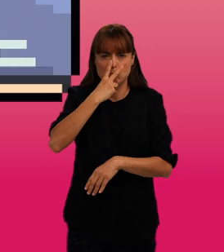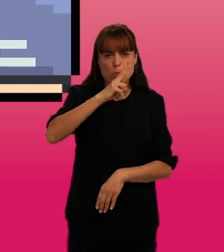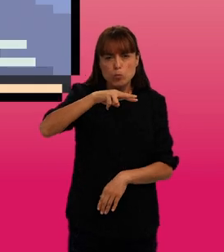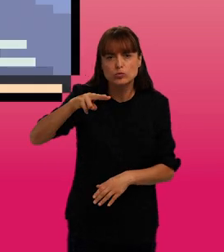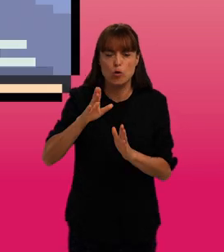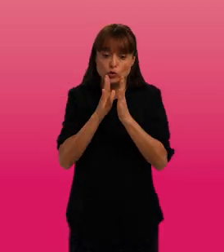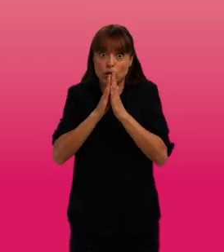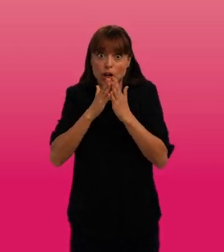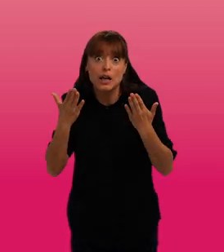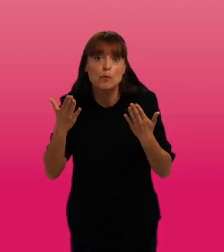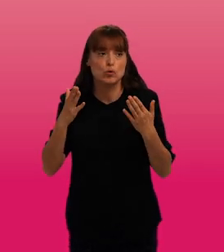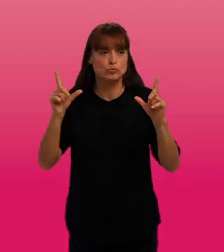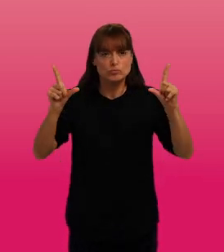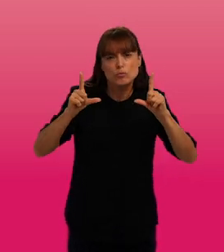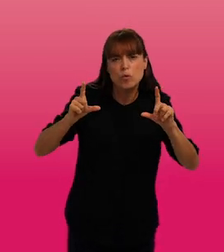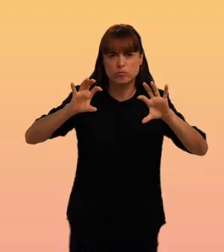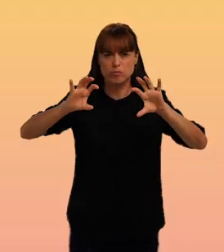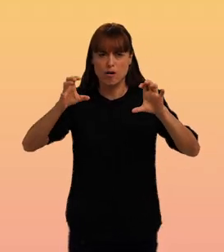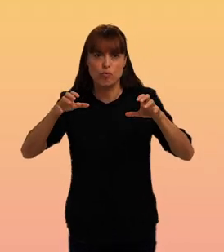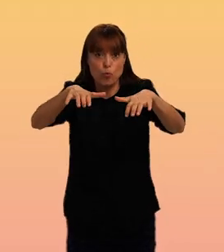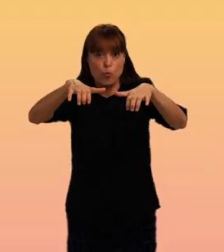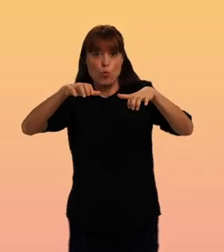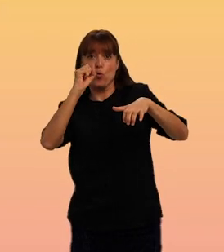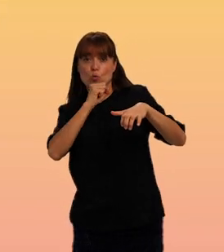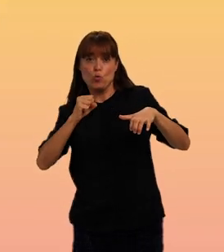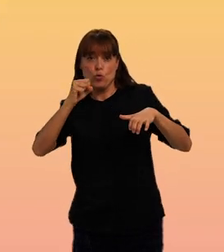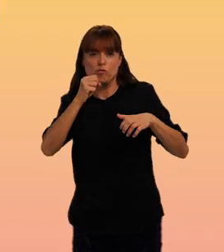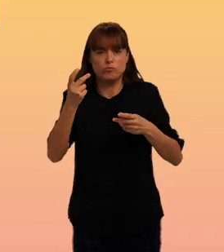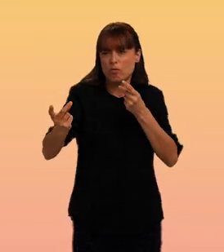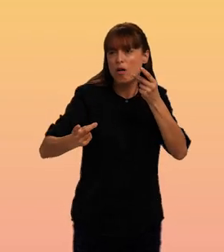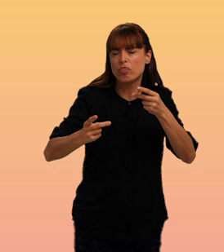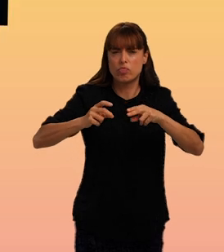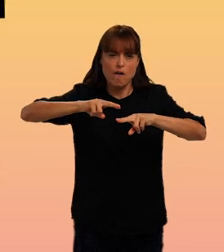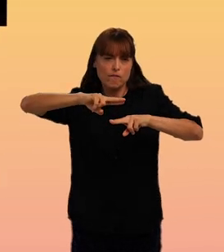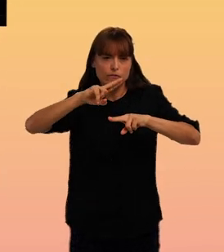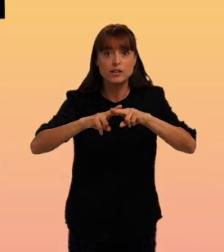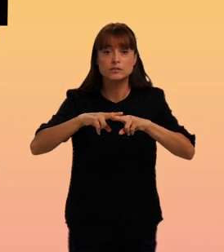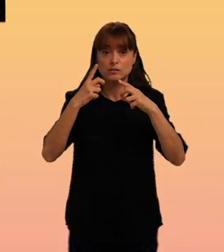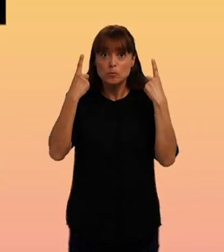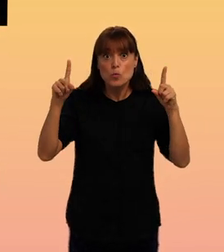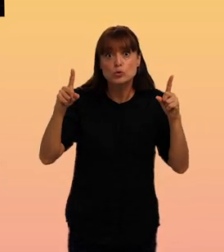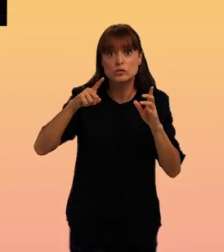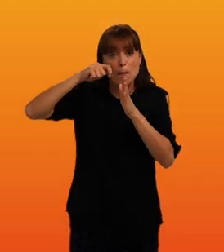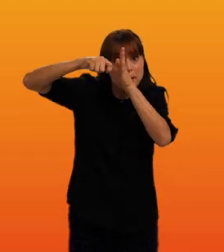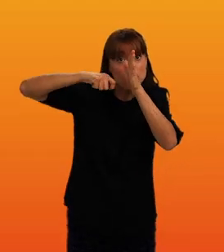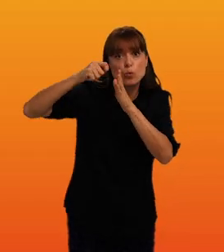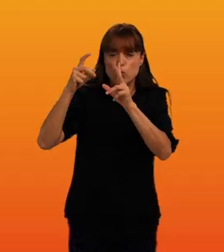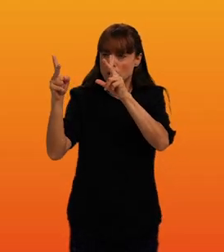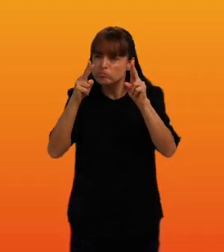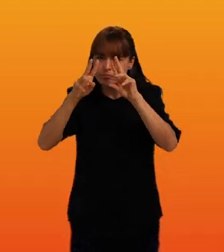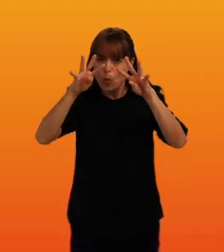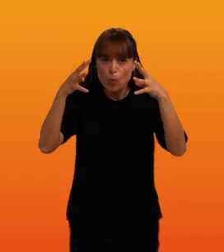liburuak, komunikabideak, kontzertuak, dantzak, jaialdiak, musika, online filmak